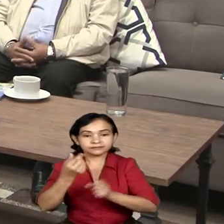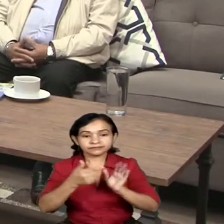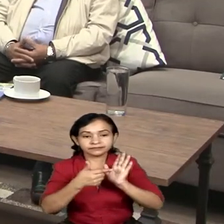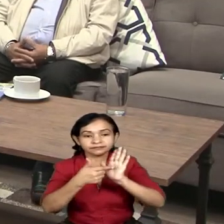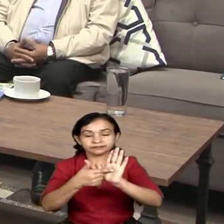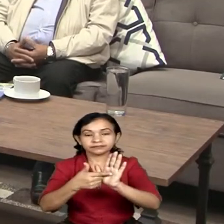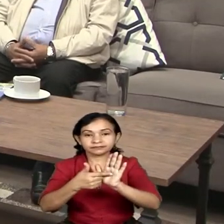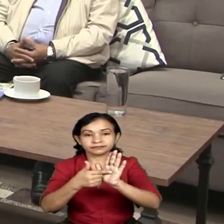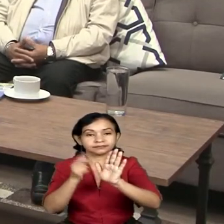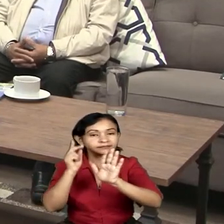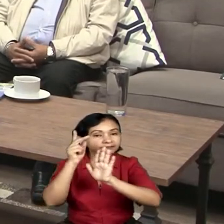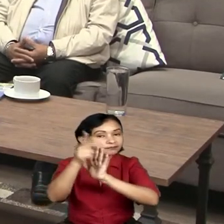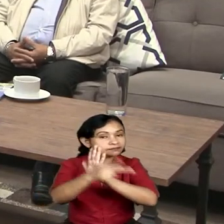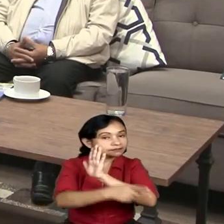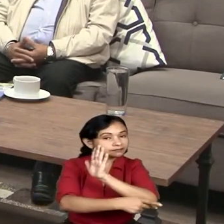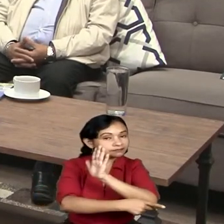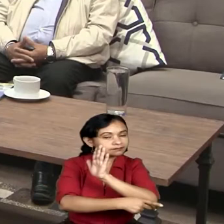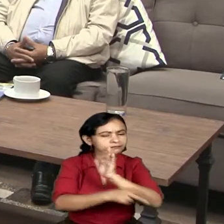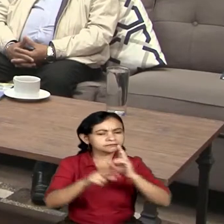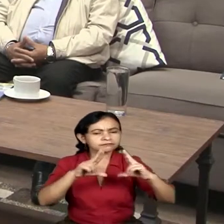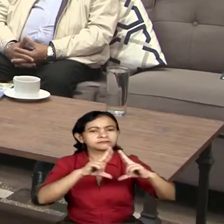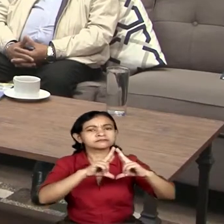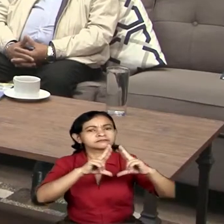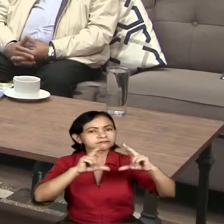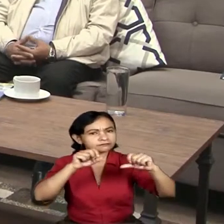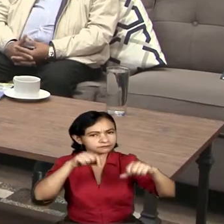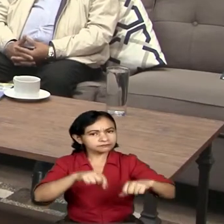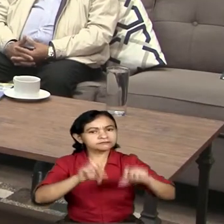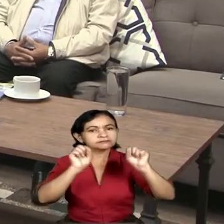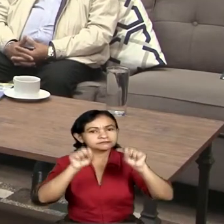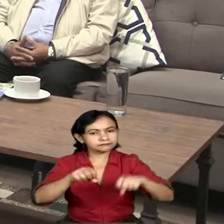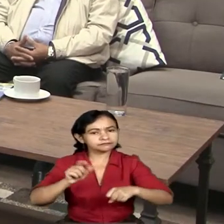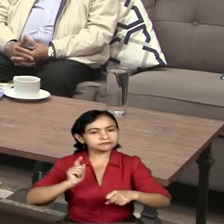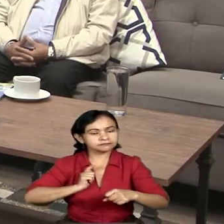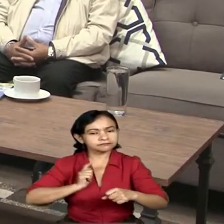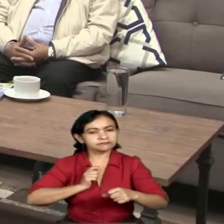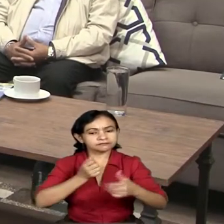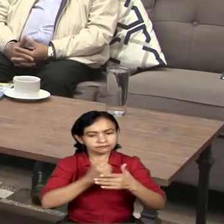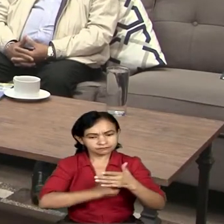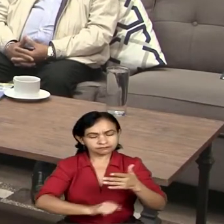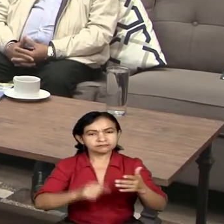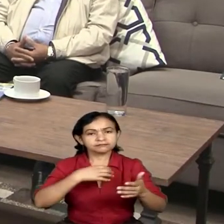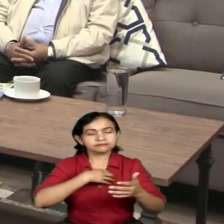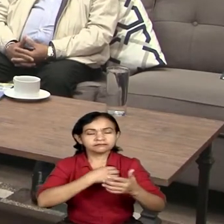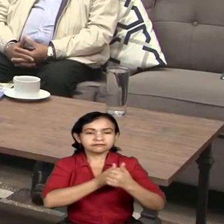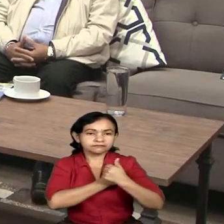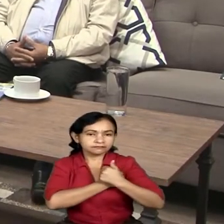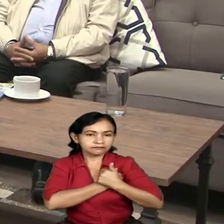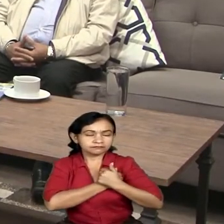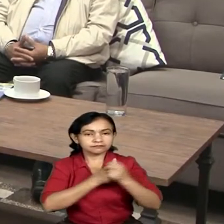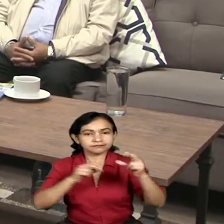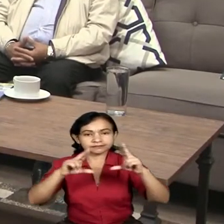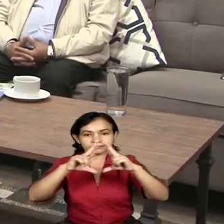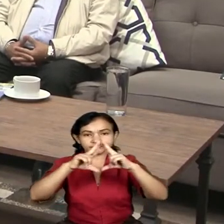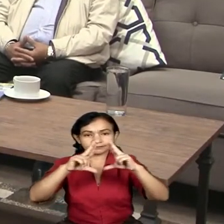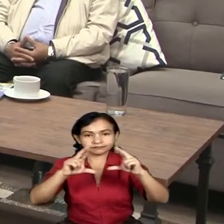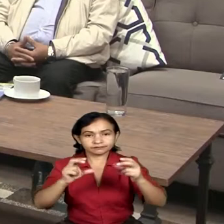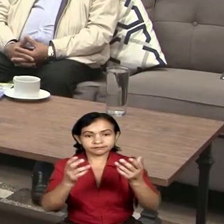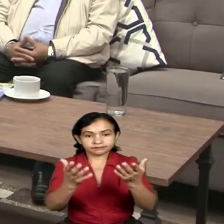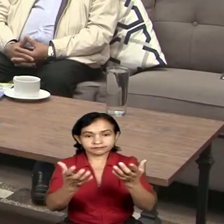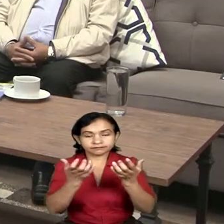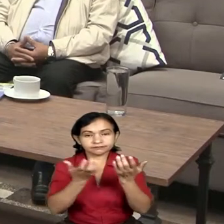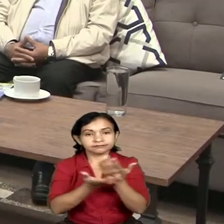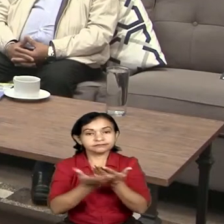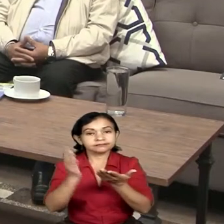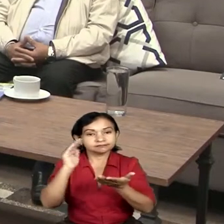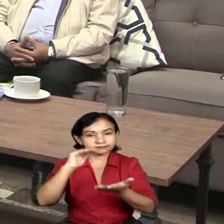mundo que Nicaragua todavía tenía hijos que la amaban. Y reivindican